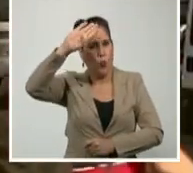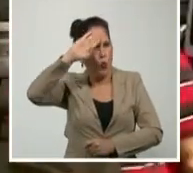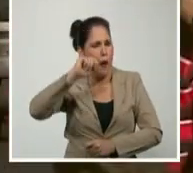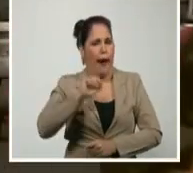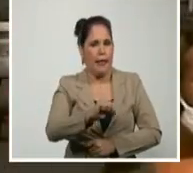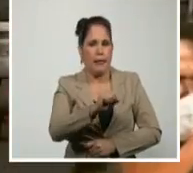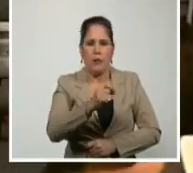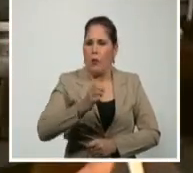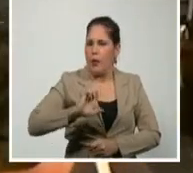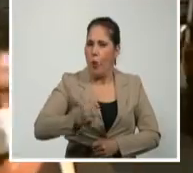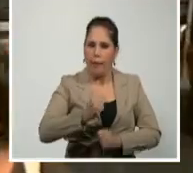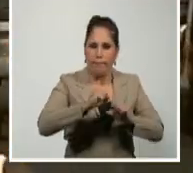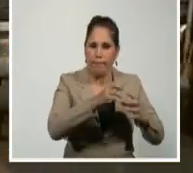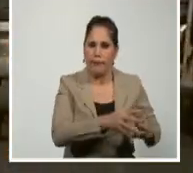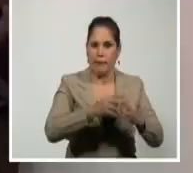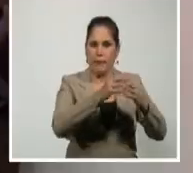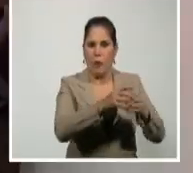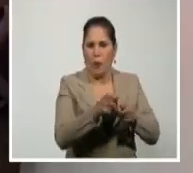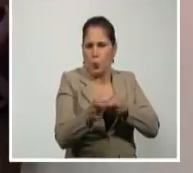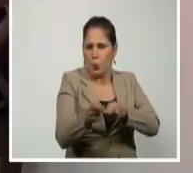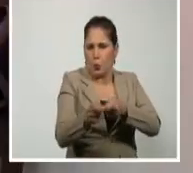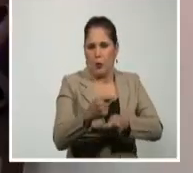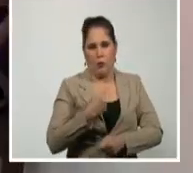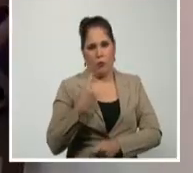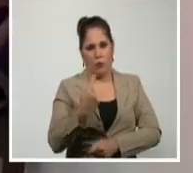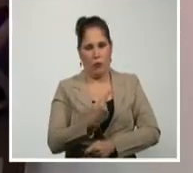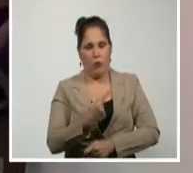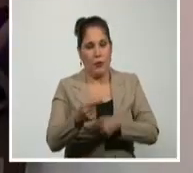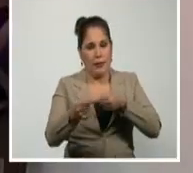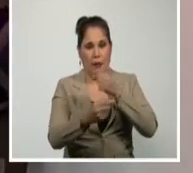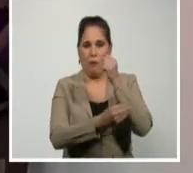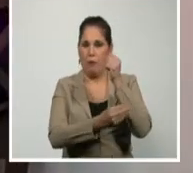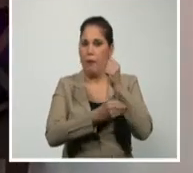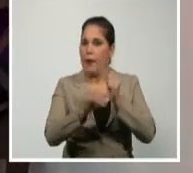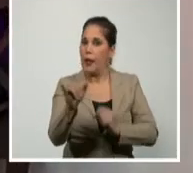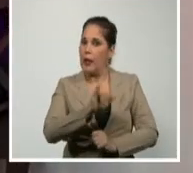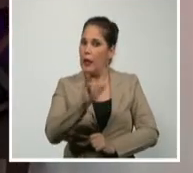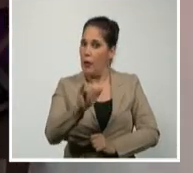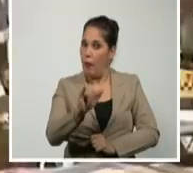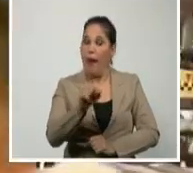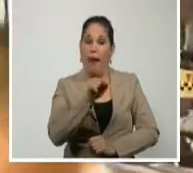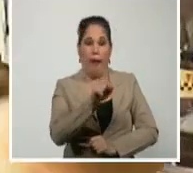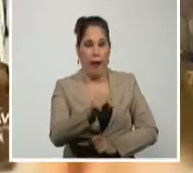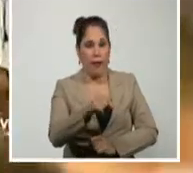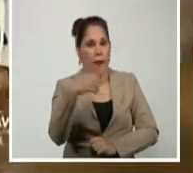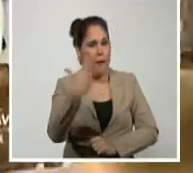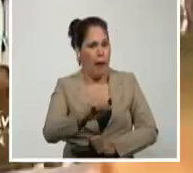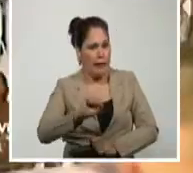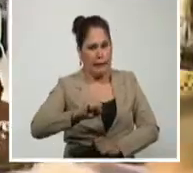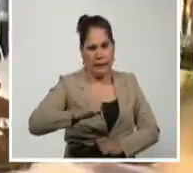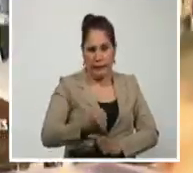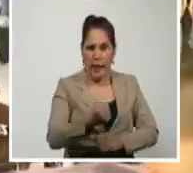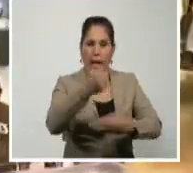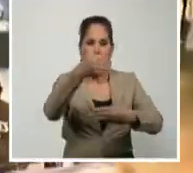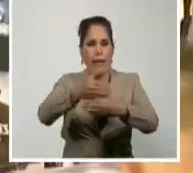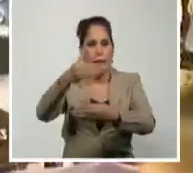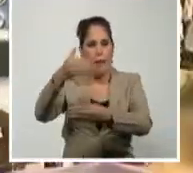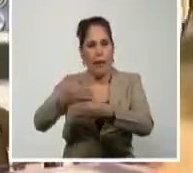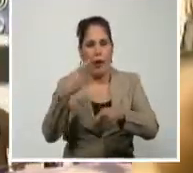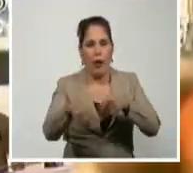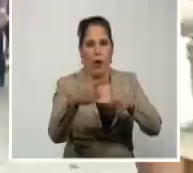a sectores radicales de los Estados Unidos cercanos al poder, al tiempo que sin miramientos esa práctica agudiza las limitaciones de